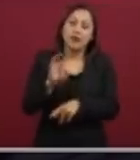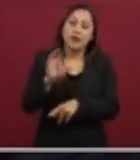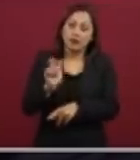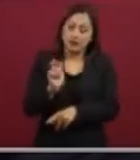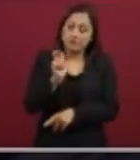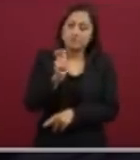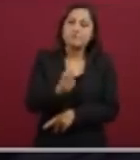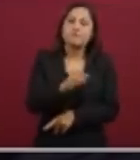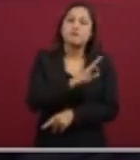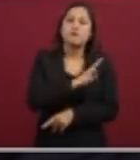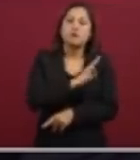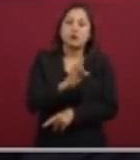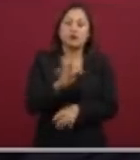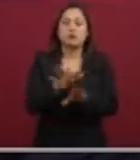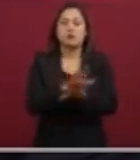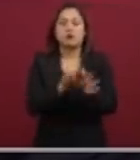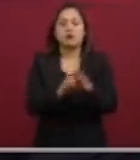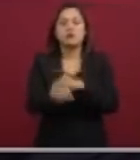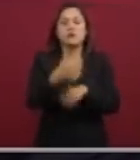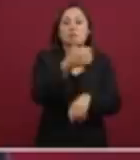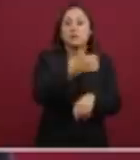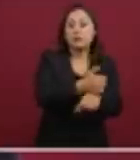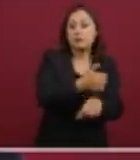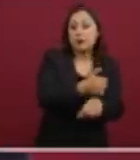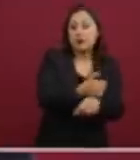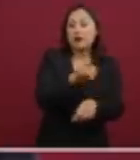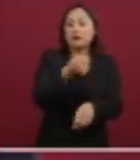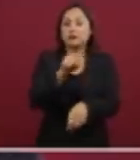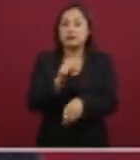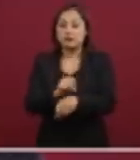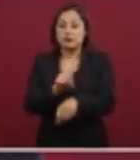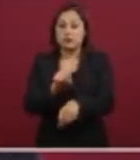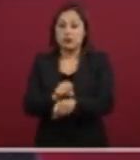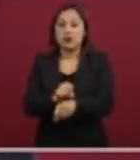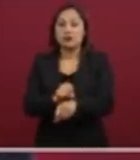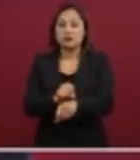es decir, primaria, secundaria, que son